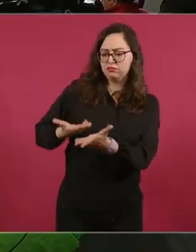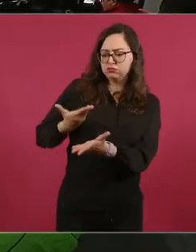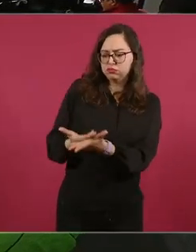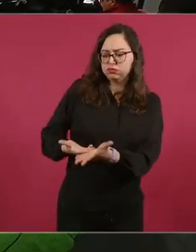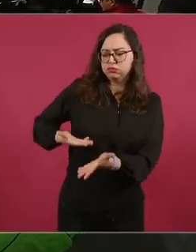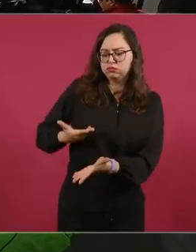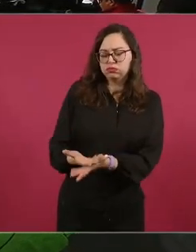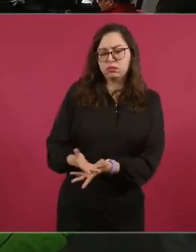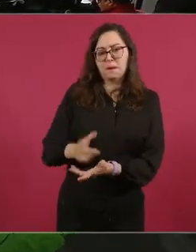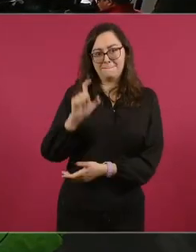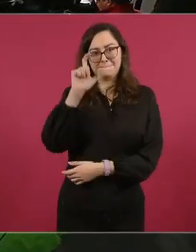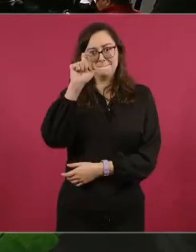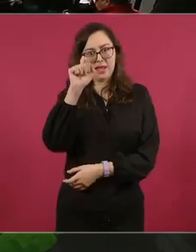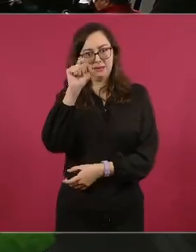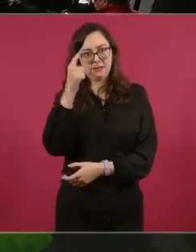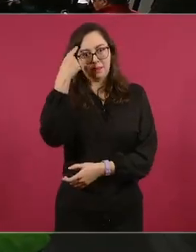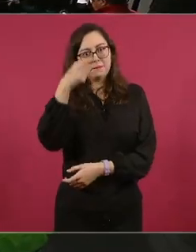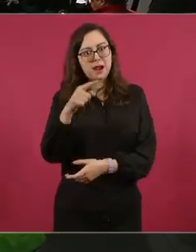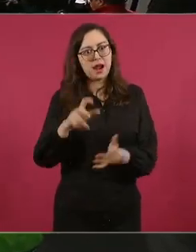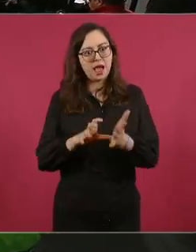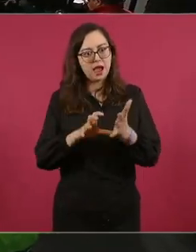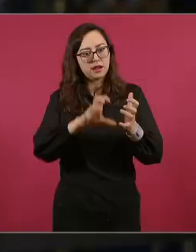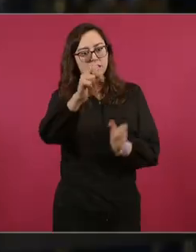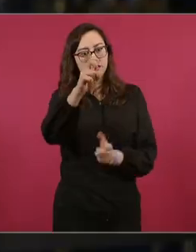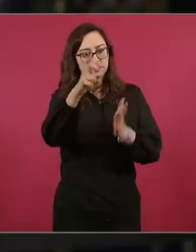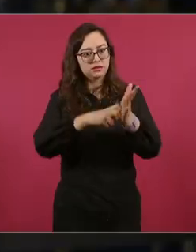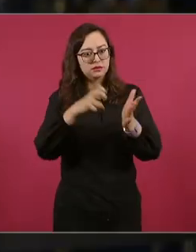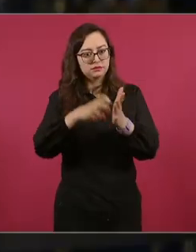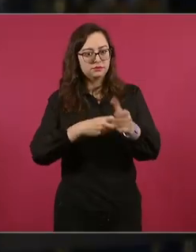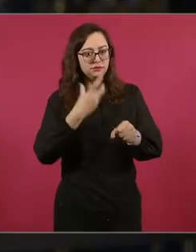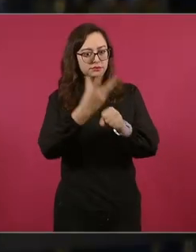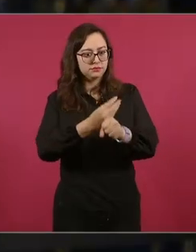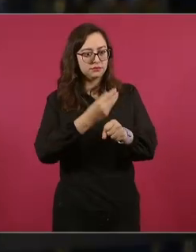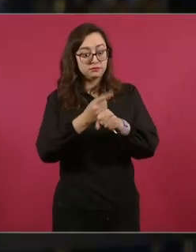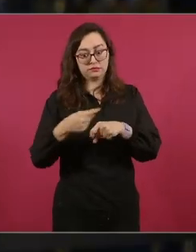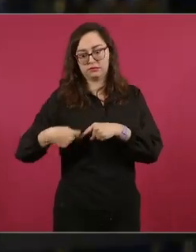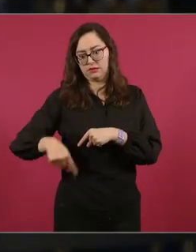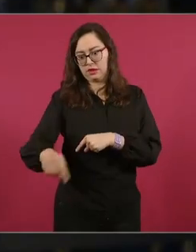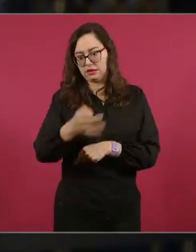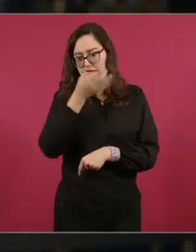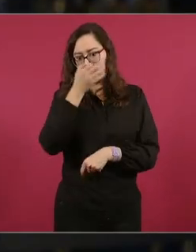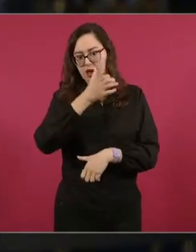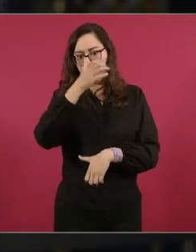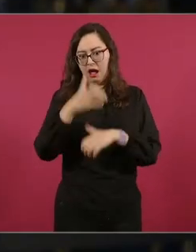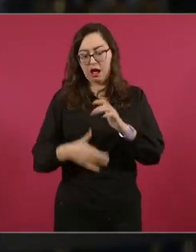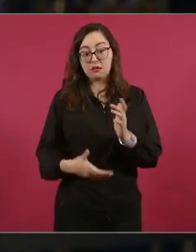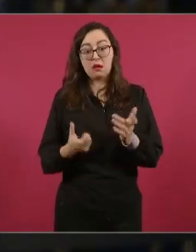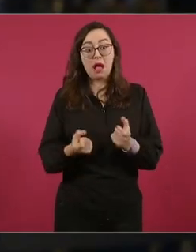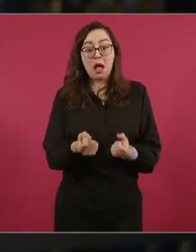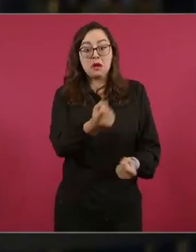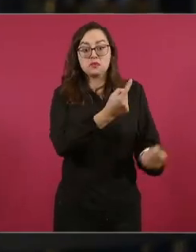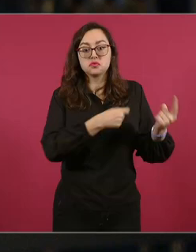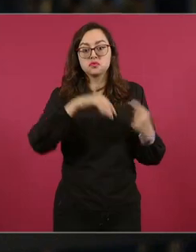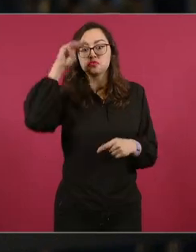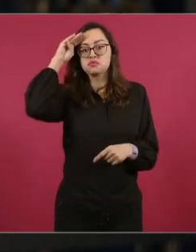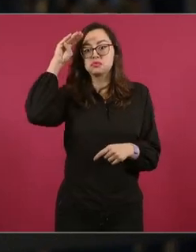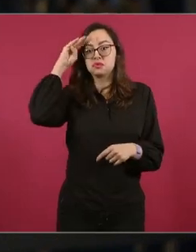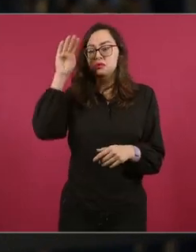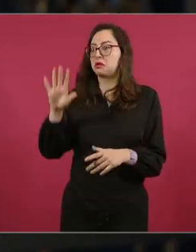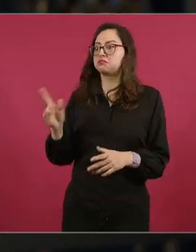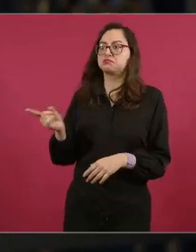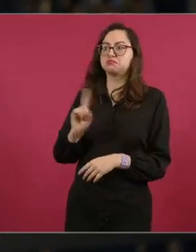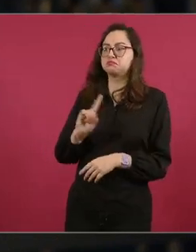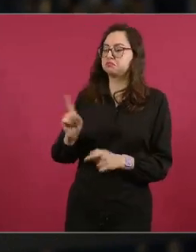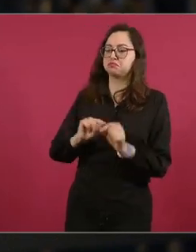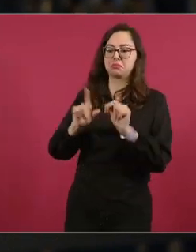del análisis ya también la oposición ha mencionado que en algunas de las que consideran que puedan incluso destruir al país, así lo mencionan, no estarían